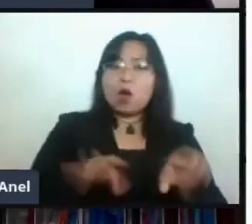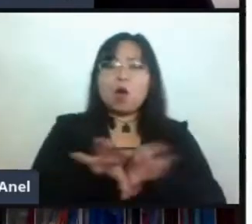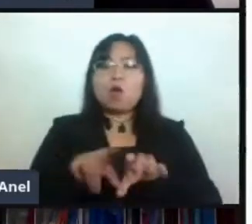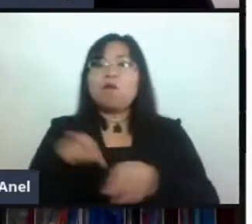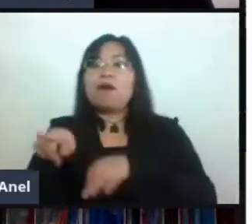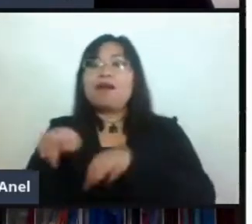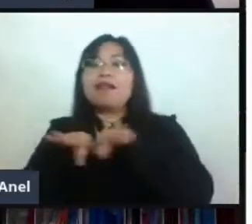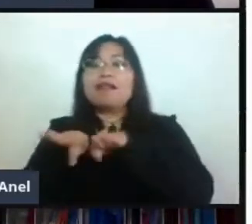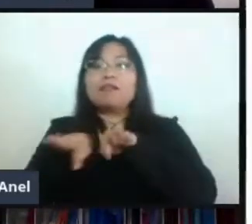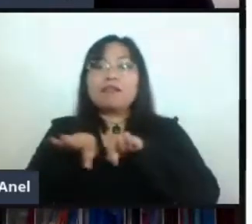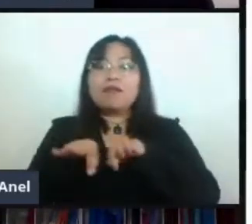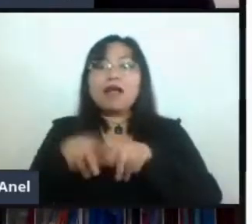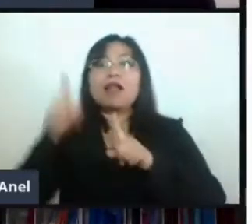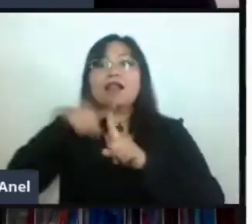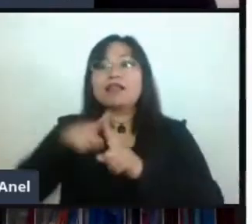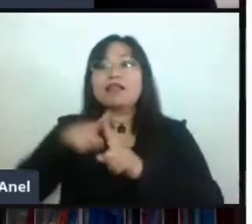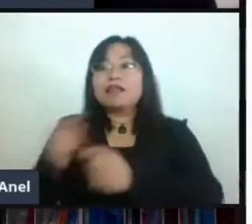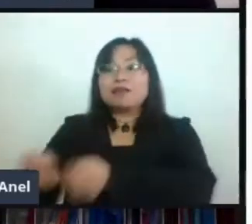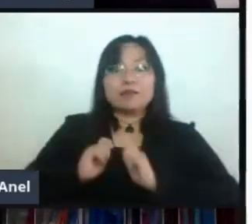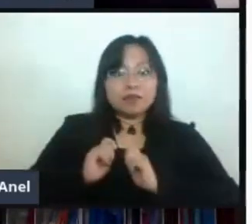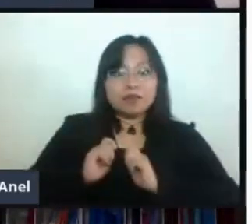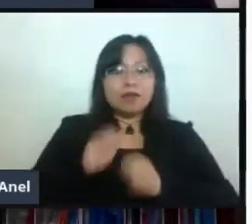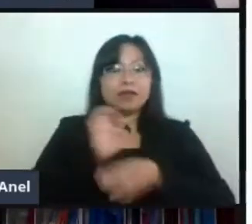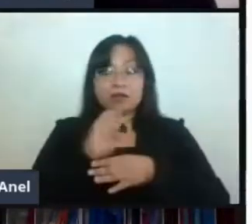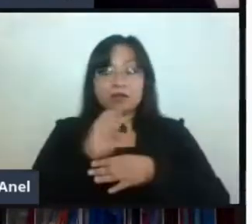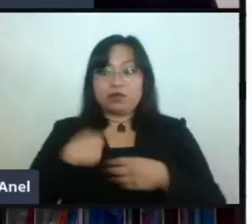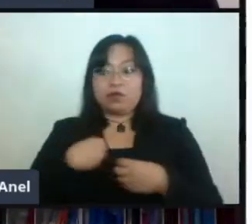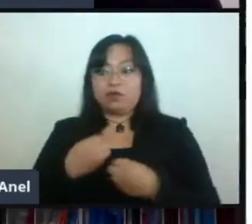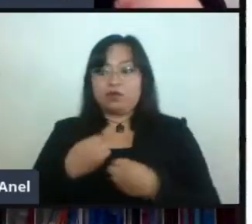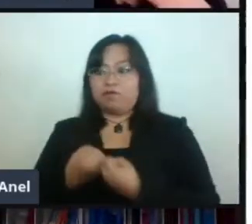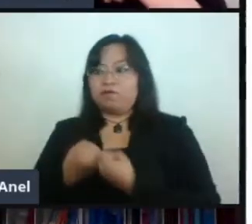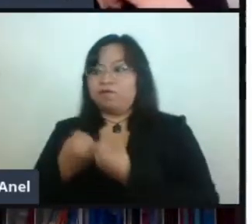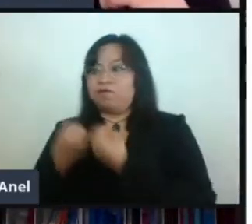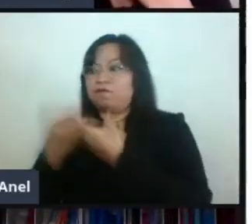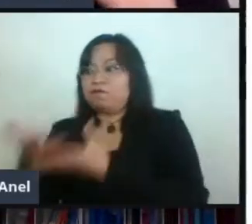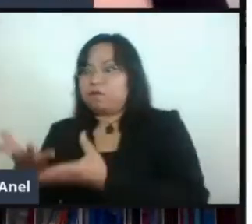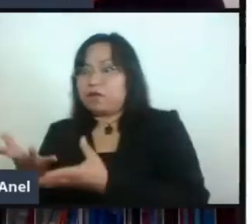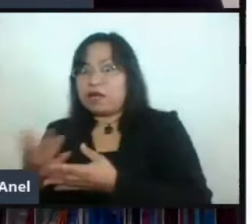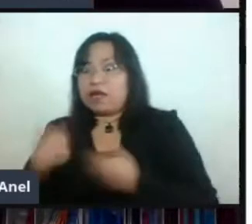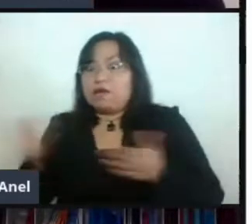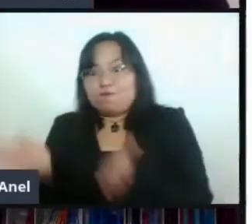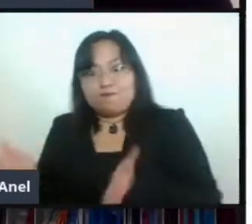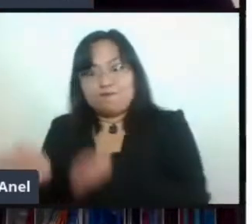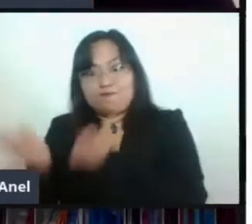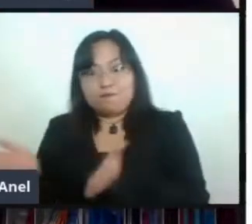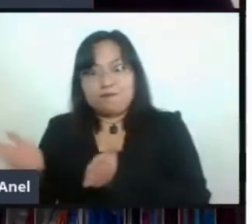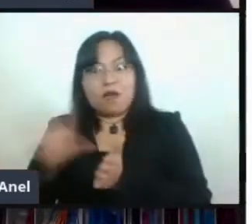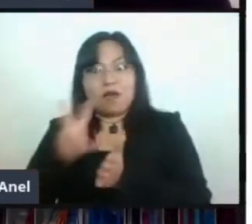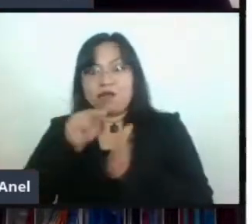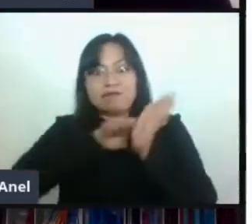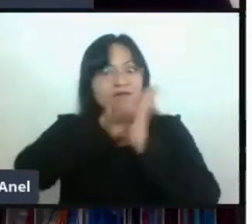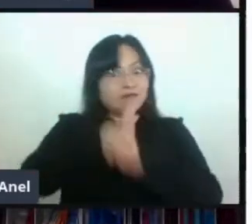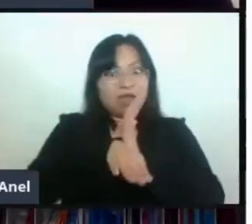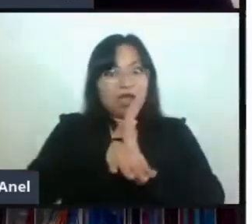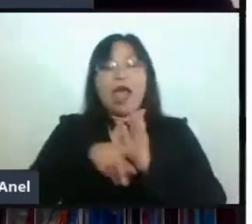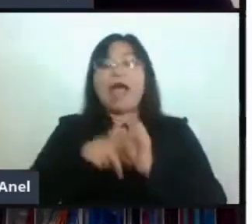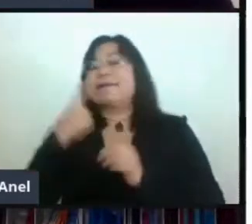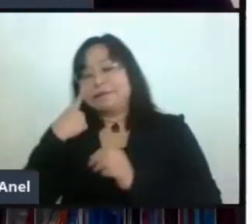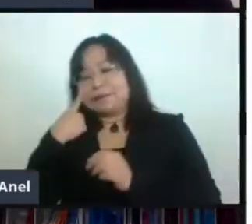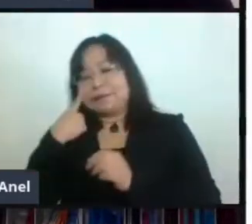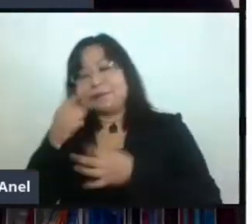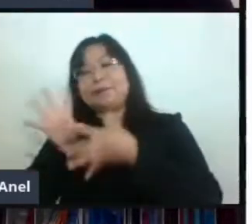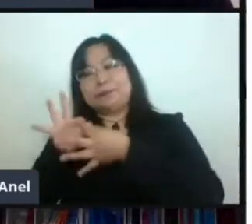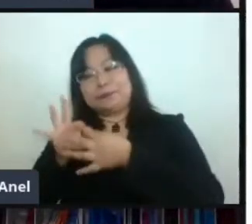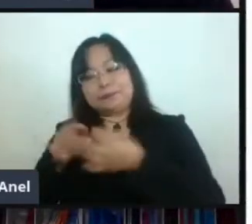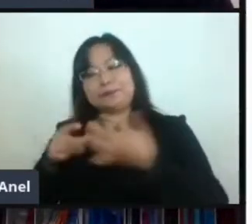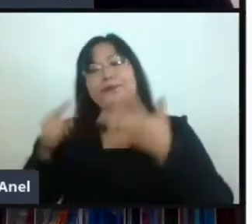va? También estimularlo. ¿En dónde se atoró? Y también la retroalimentación tiene que estar